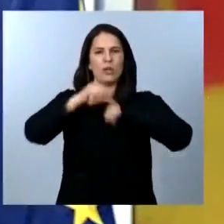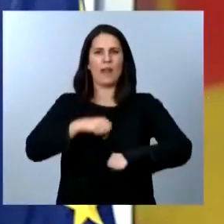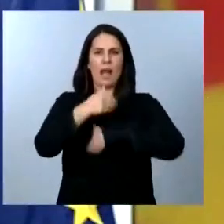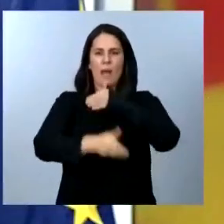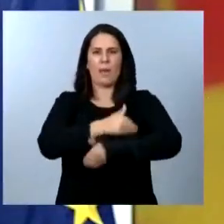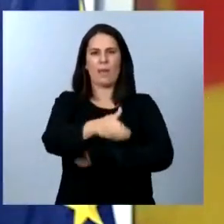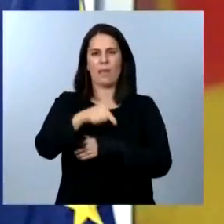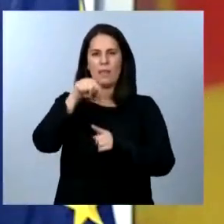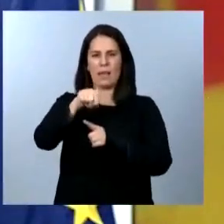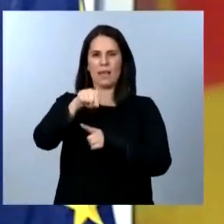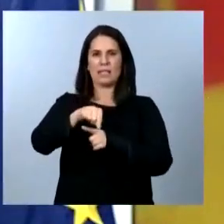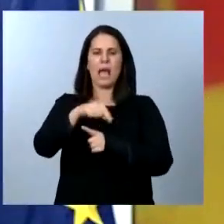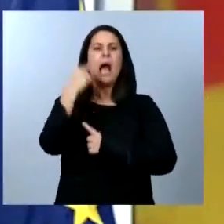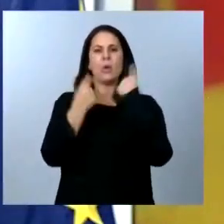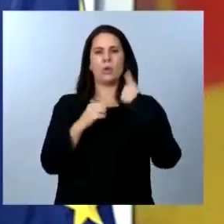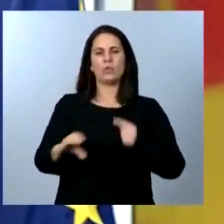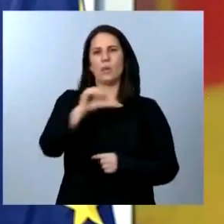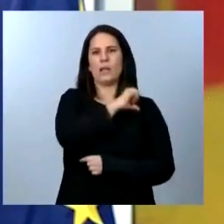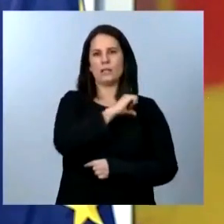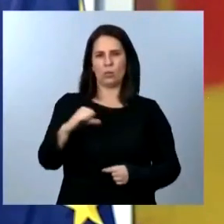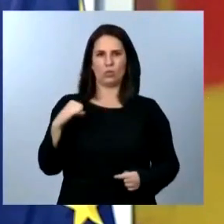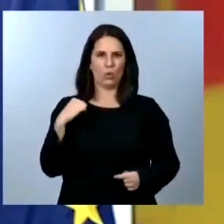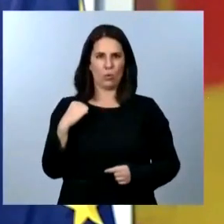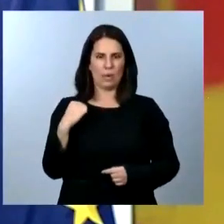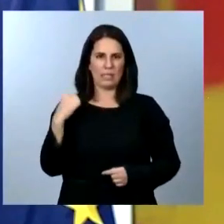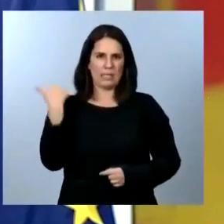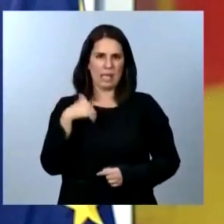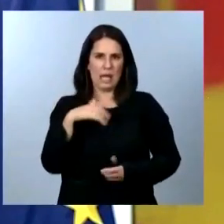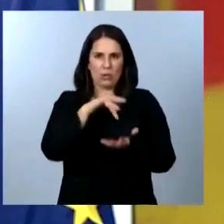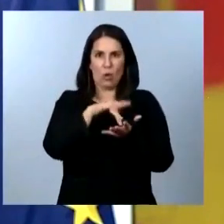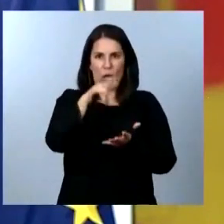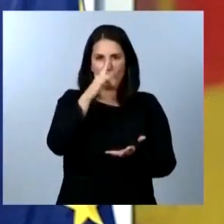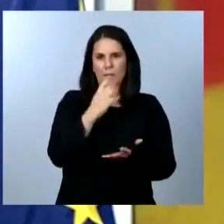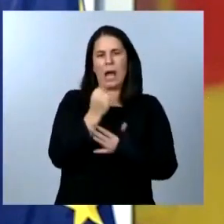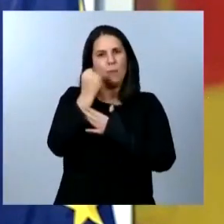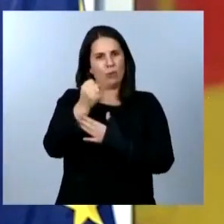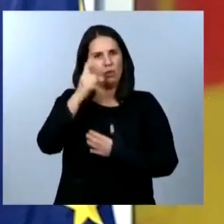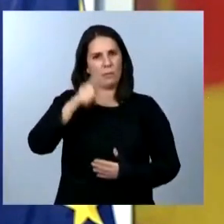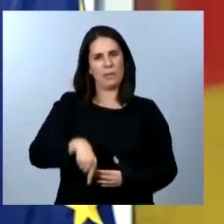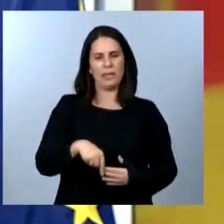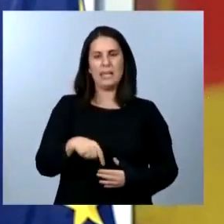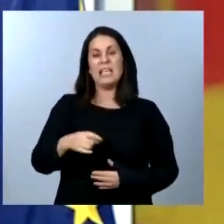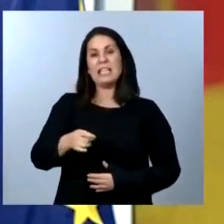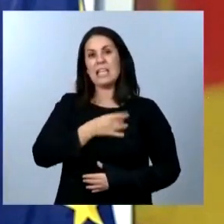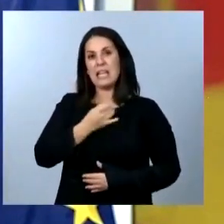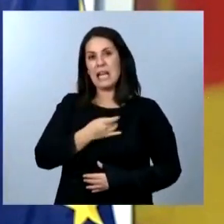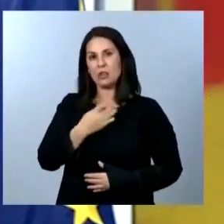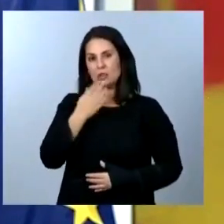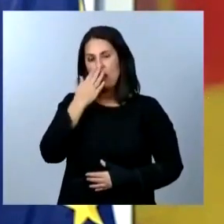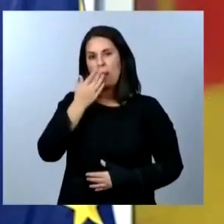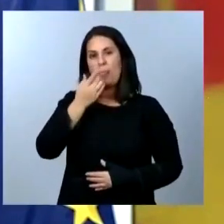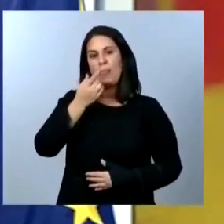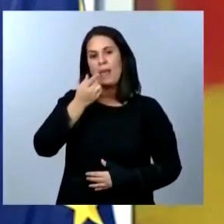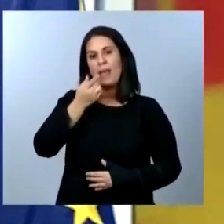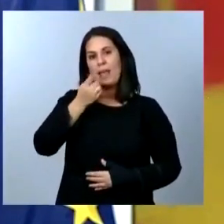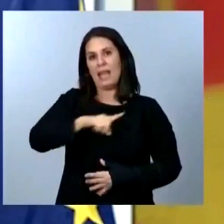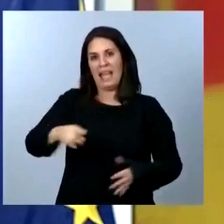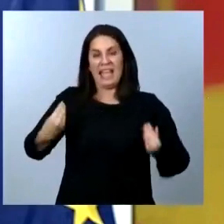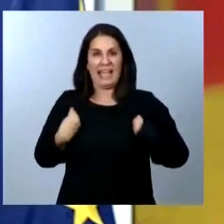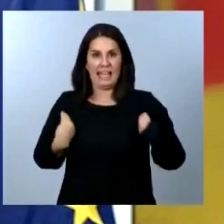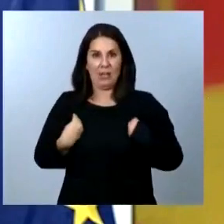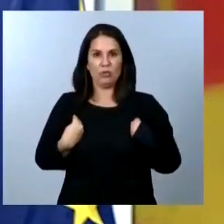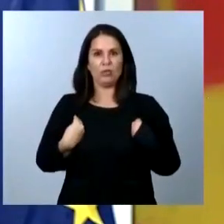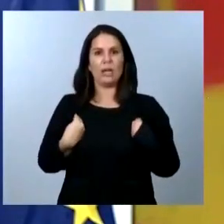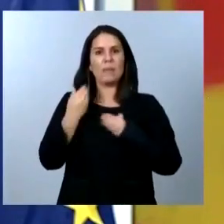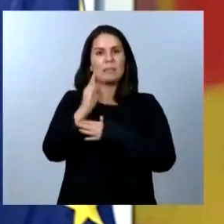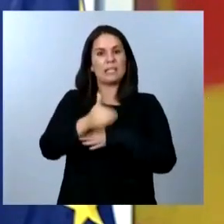algunas comunidades autónomas, que va a contar con las aportaciones de los sindicatos de inquilinos que cada vez representan a más ciudadanos y que va